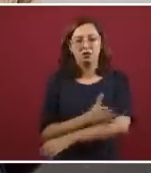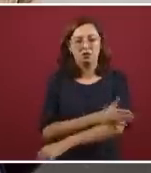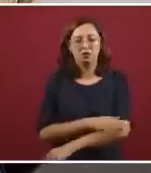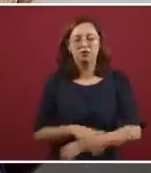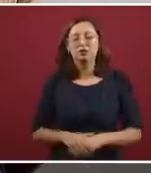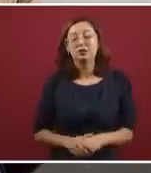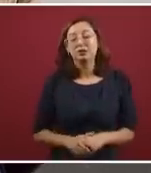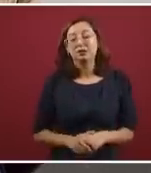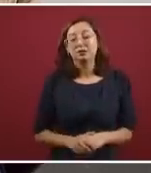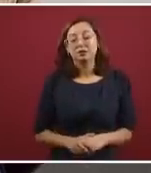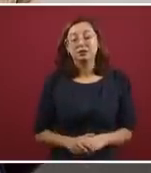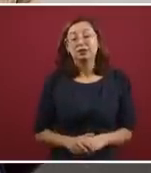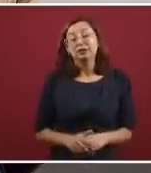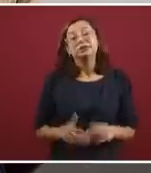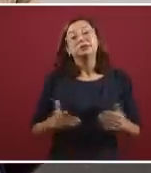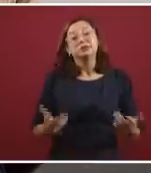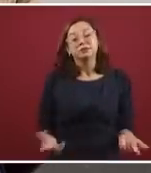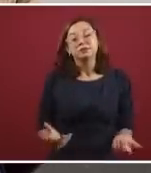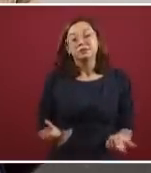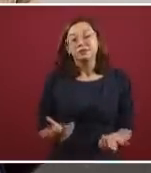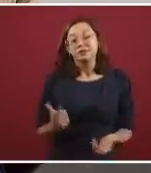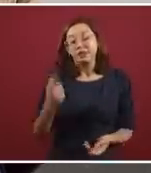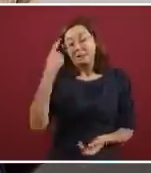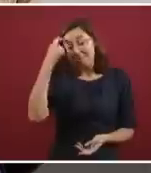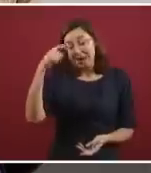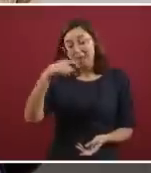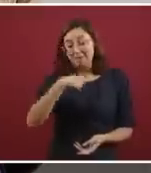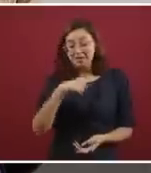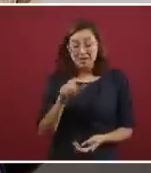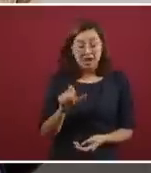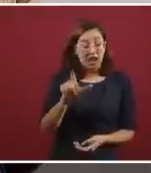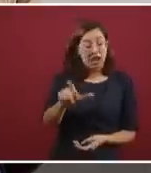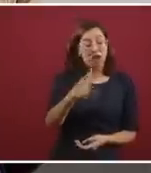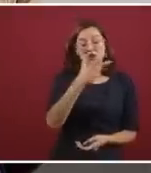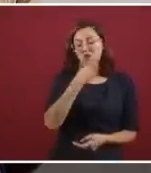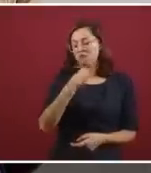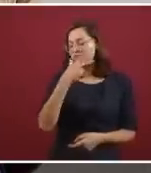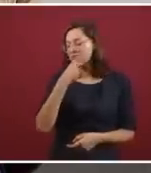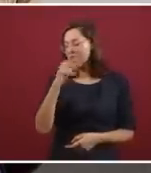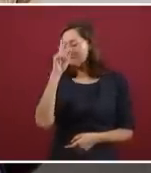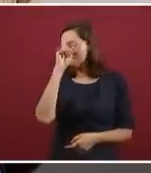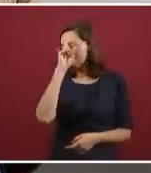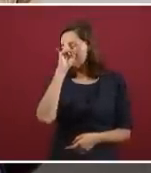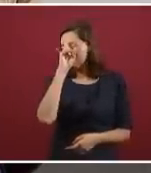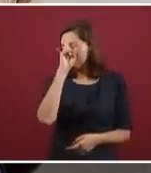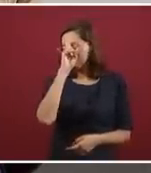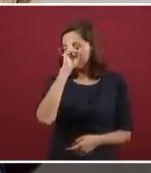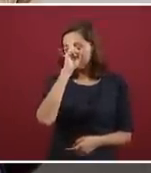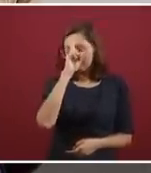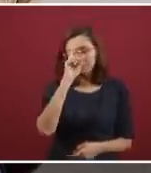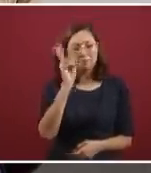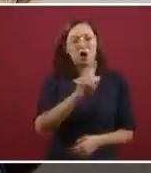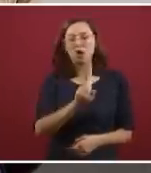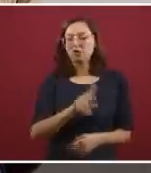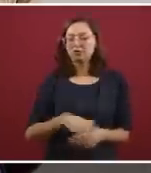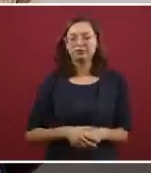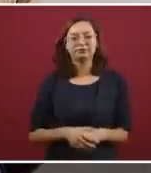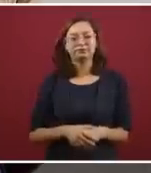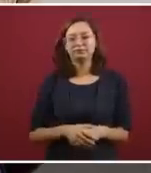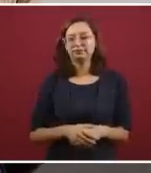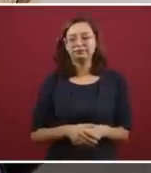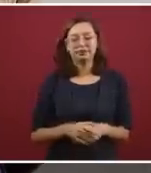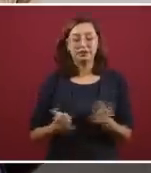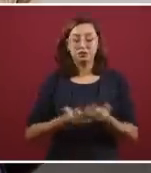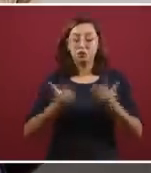para mí el peor embajador que ha tenido estados unidos en méxico en